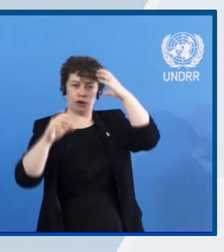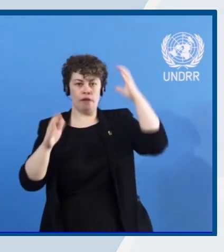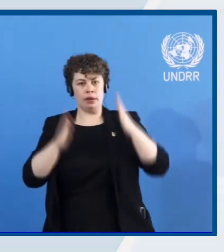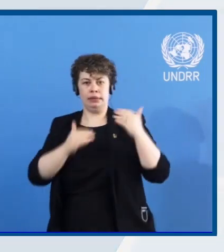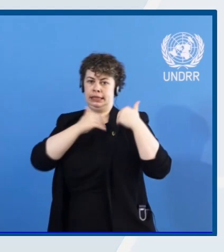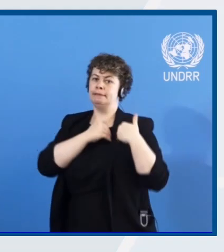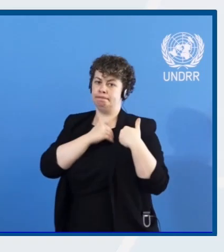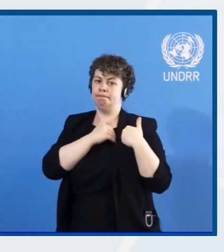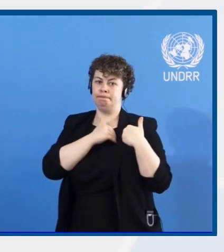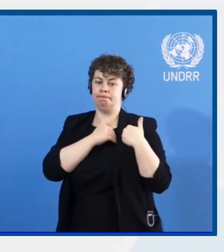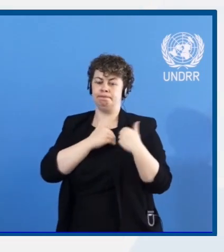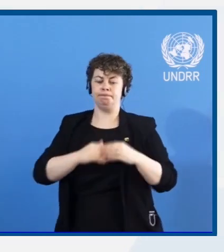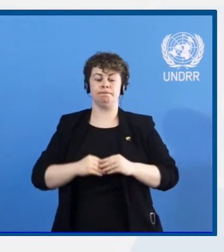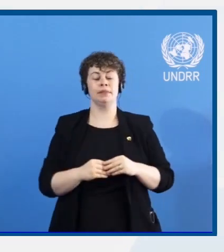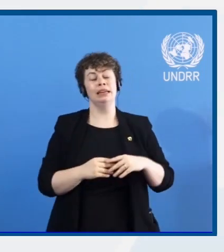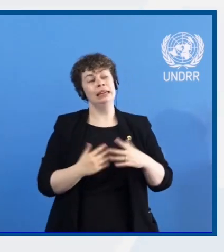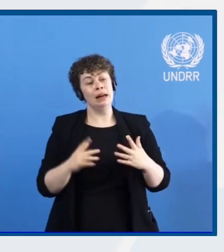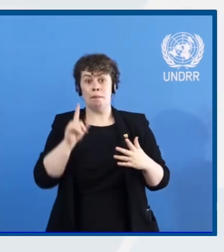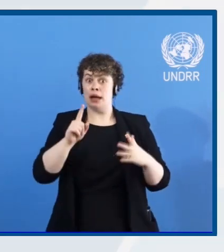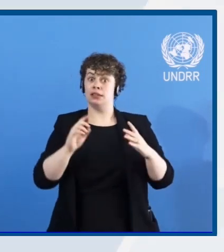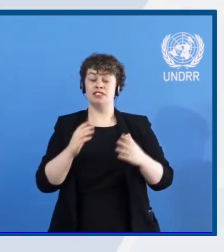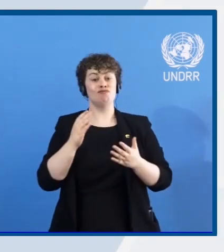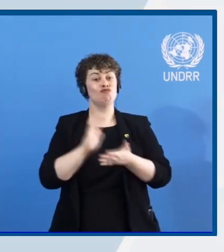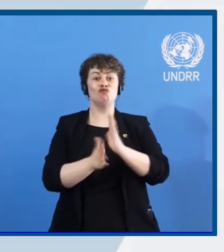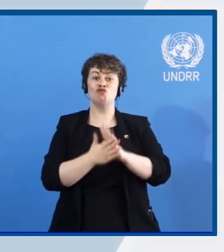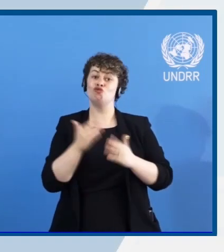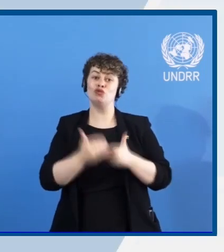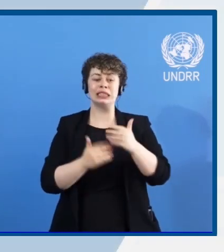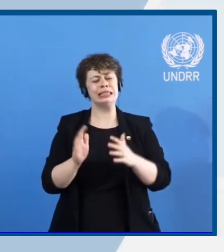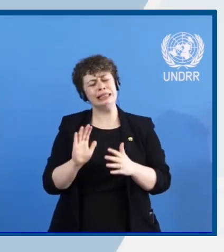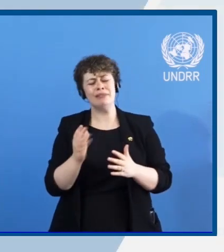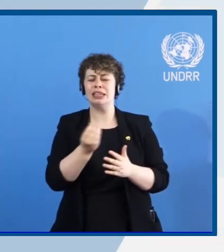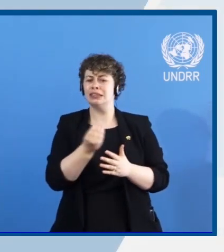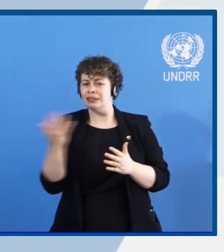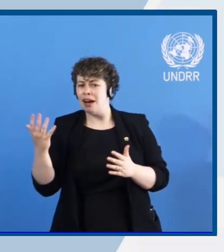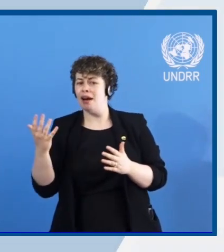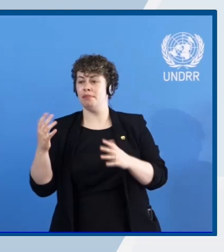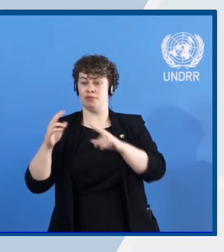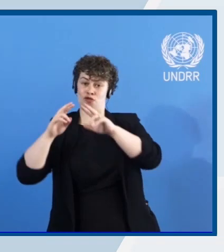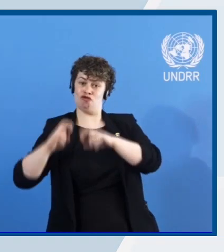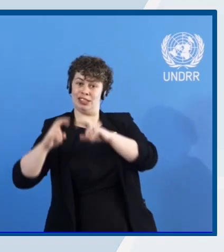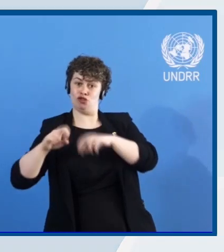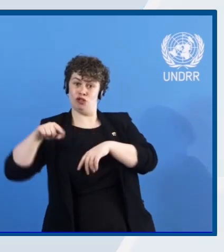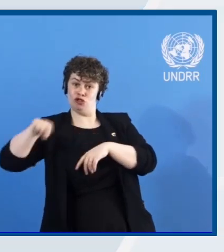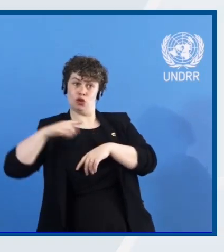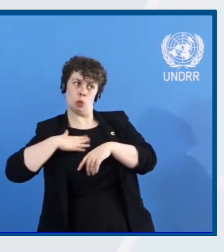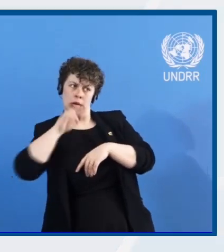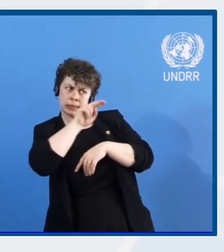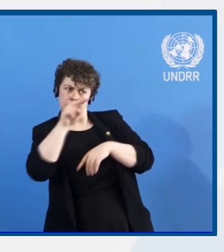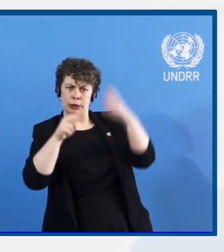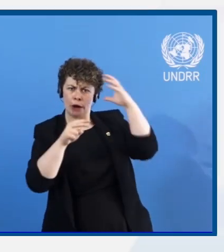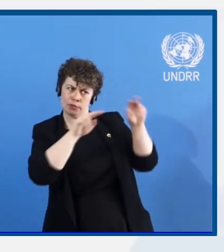Entonces, estoy hablando, digamos, concretamente de la realidad que nosotros tenemos. De ahí que, por ejemplo, la institución que